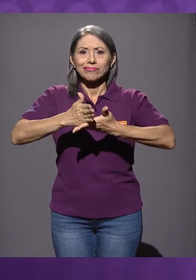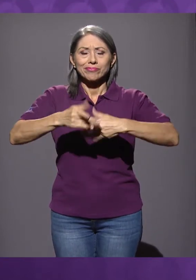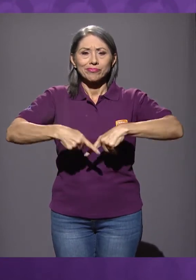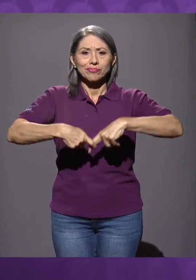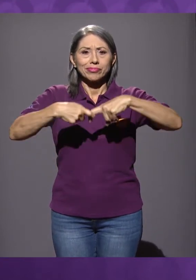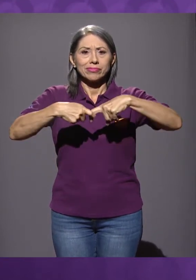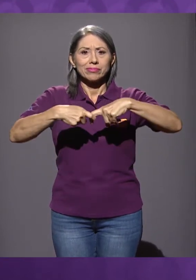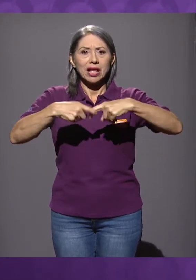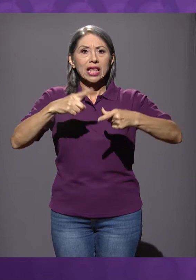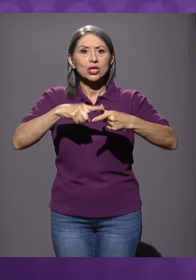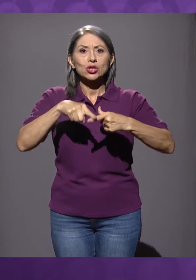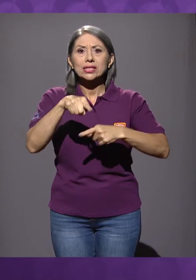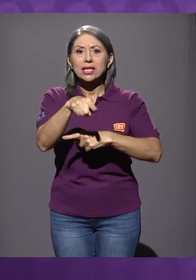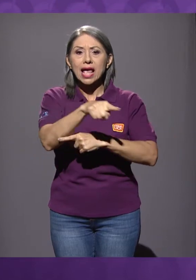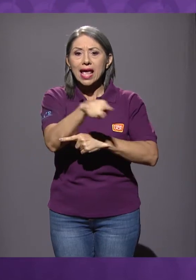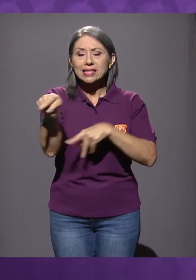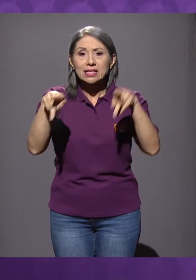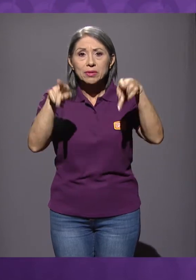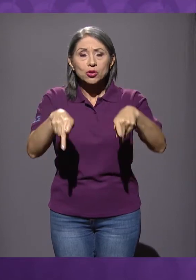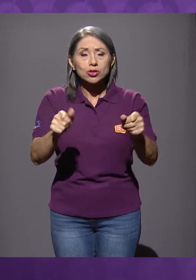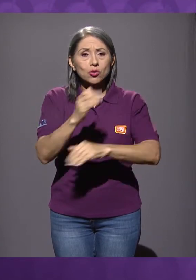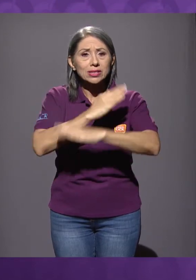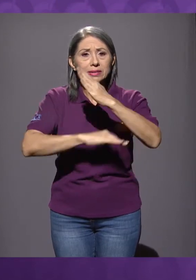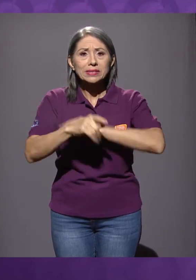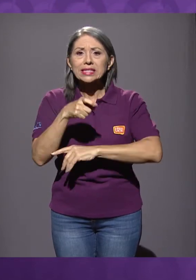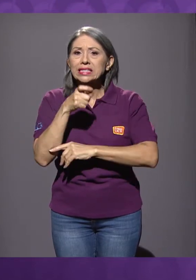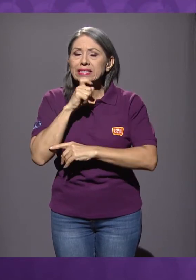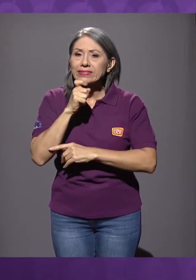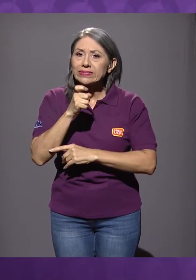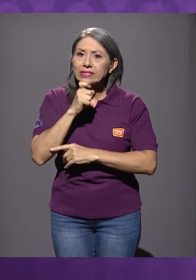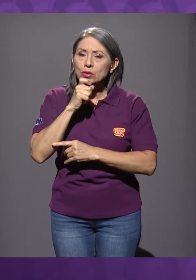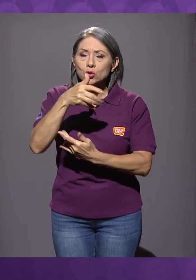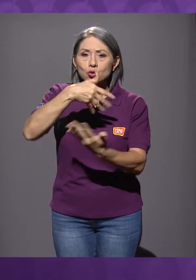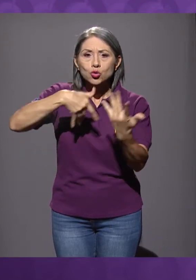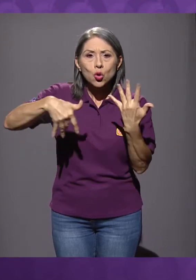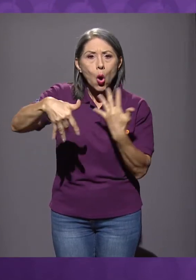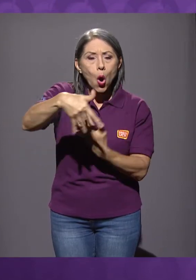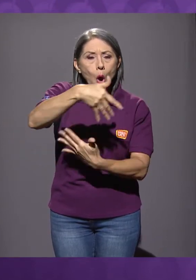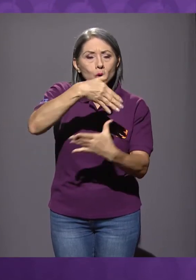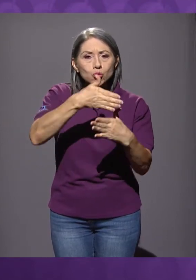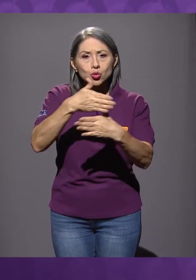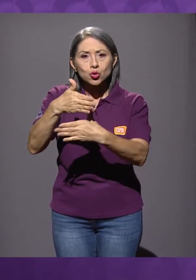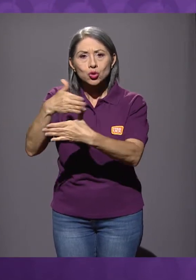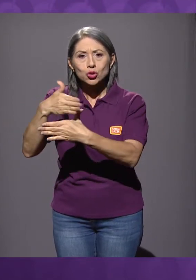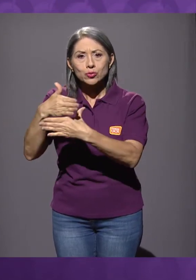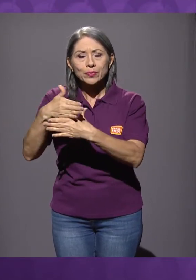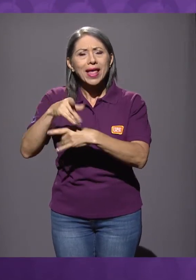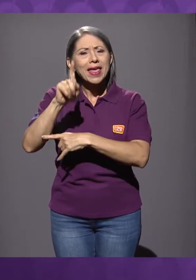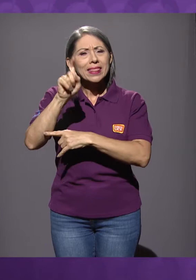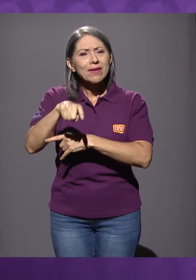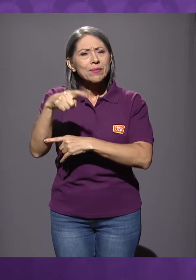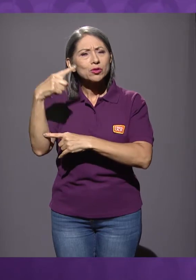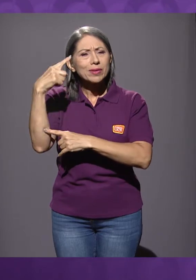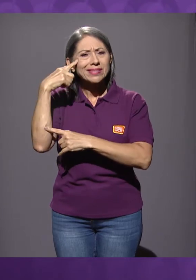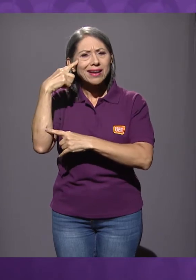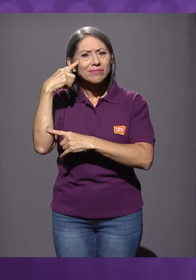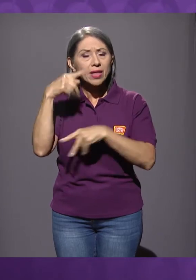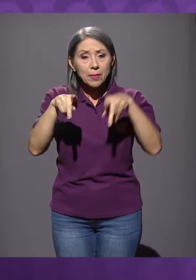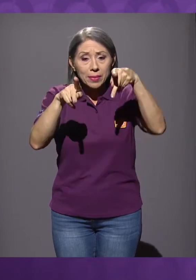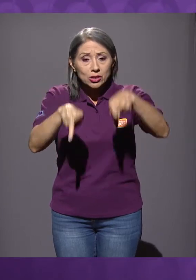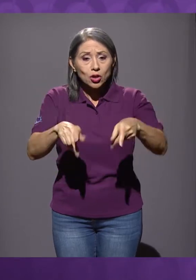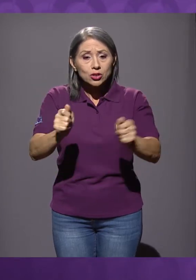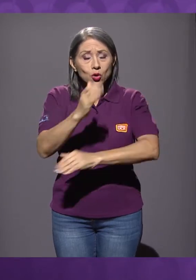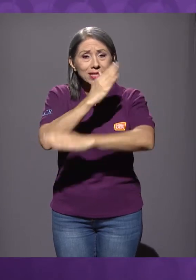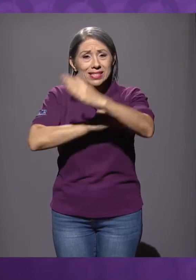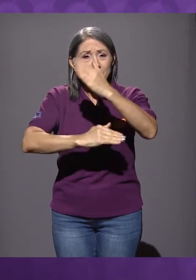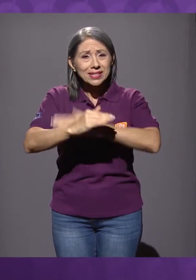una serie de dificultades para poder socializar. Entonces, yo diría que tenemos que pensar en la especificidad de las